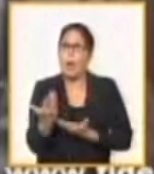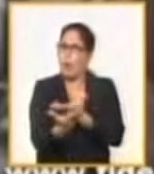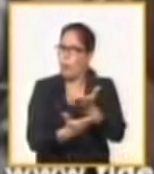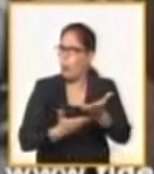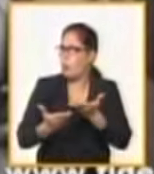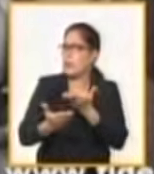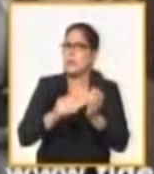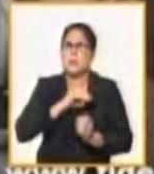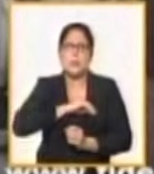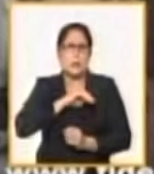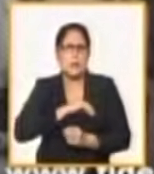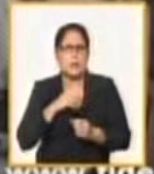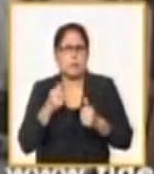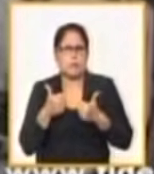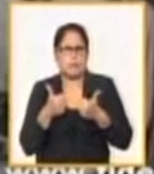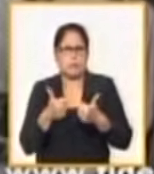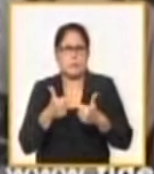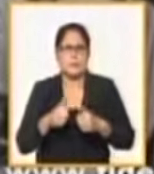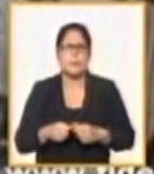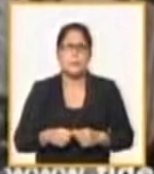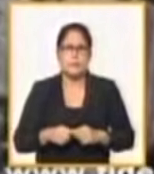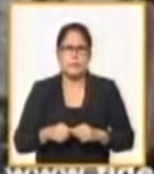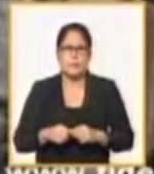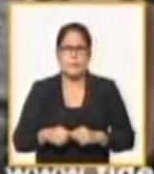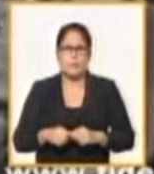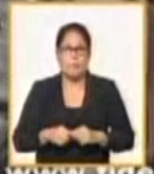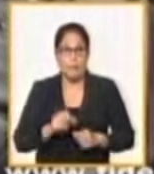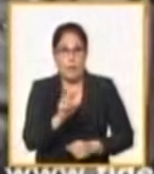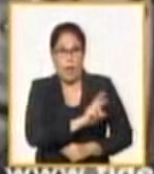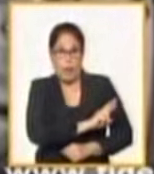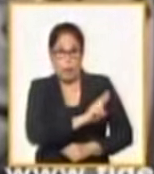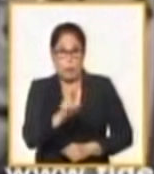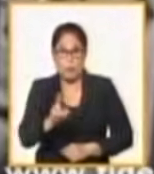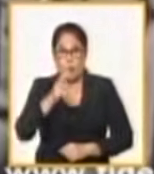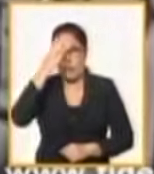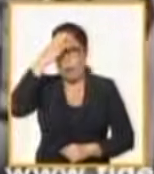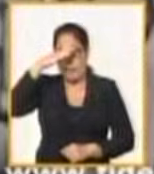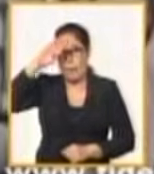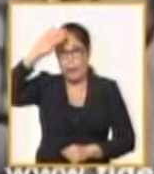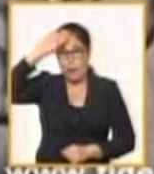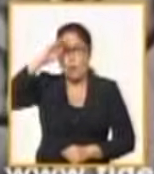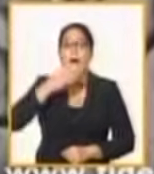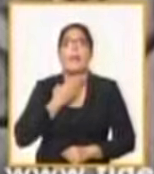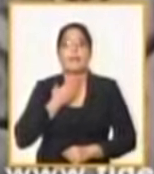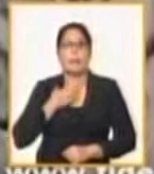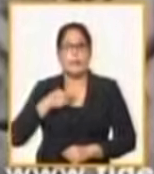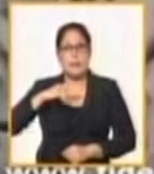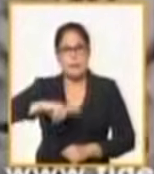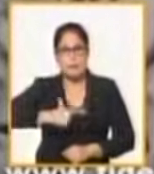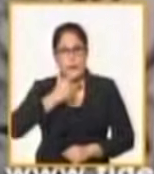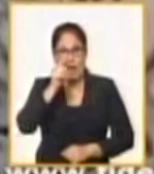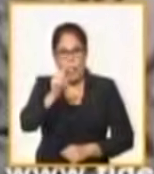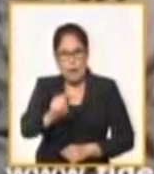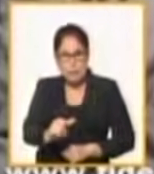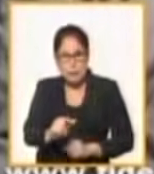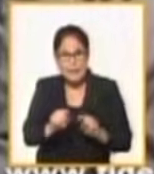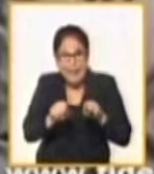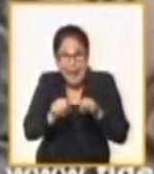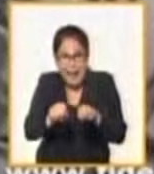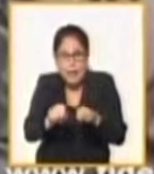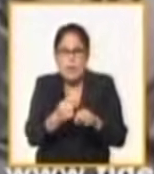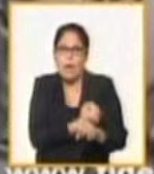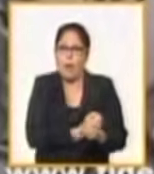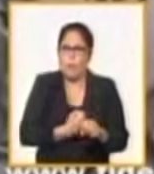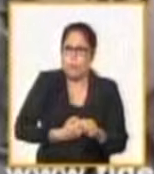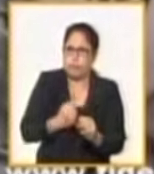los creadores. La revolución quiere que los artistas pongan el máximo